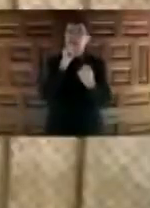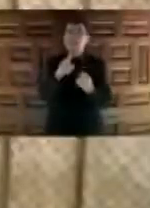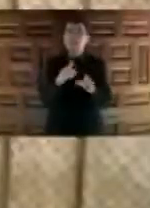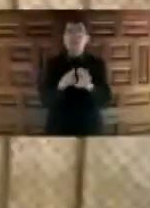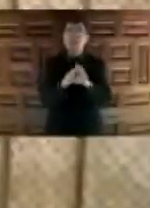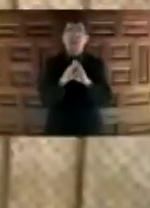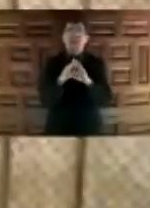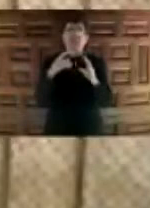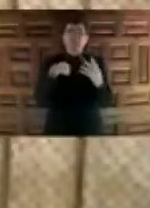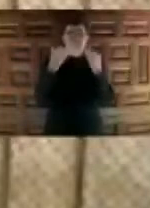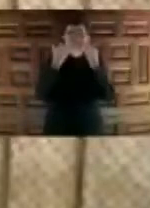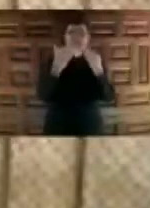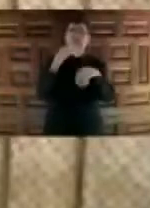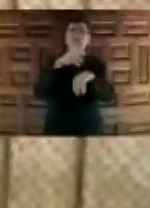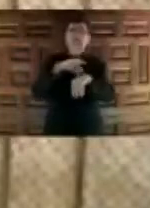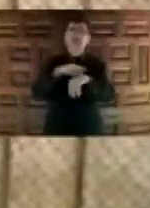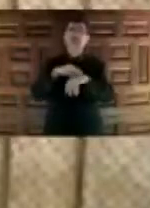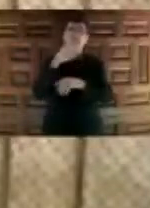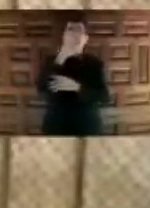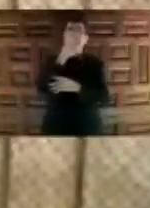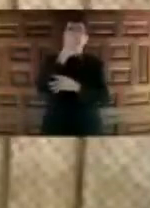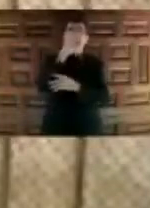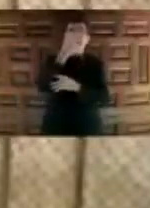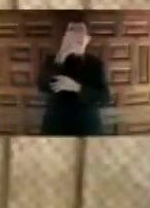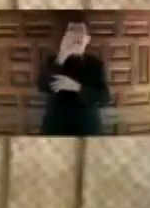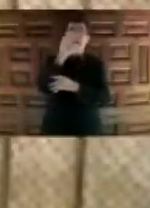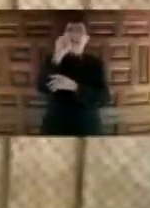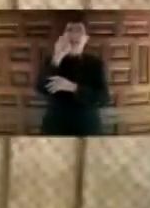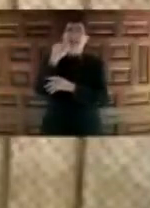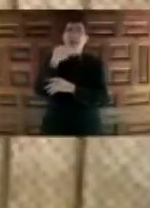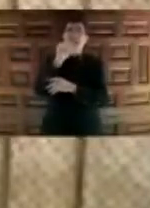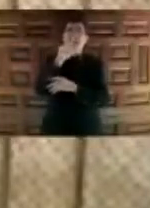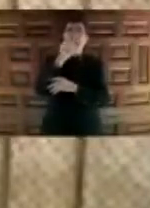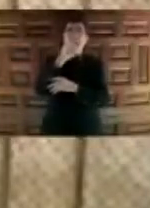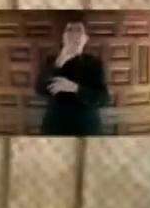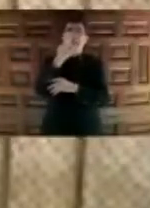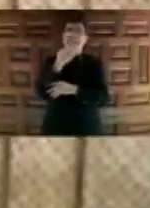con la presencia del doctor Germán Álvarez.